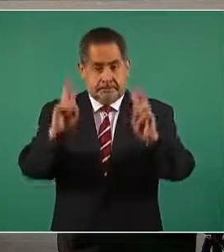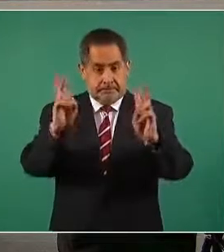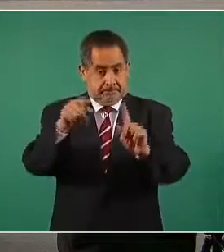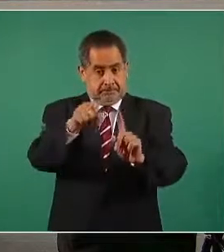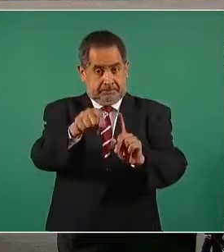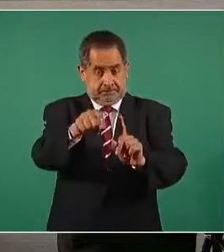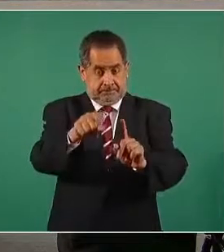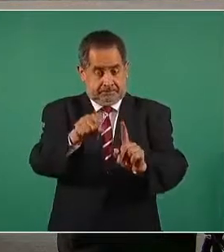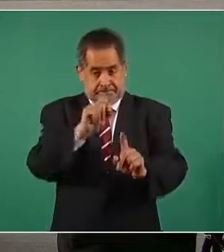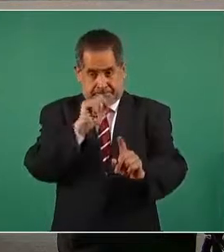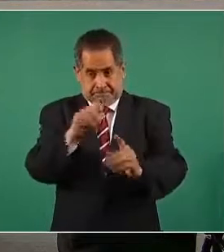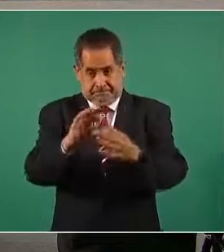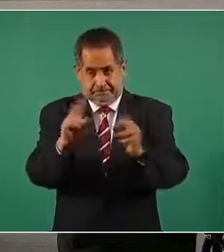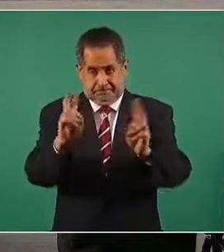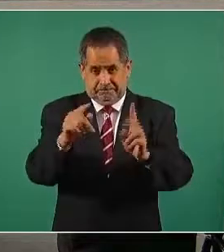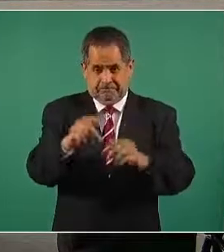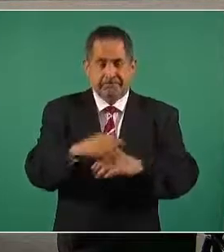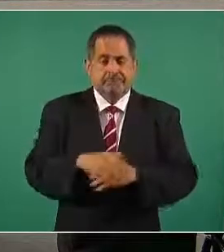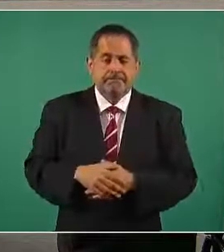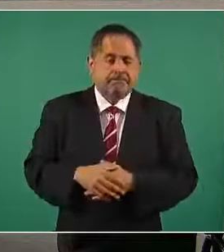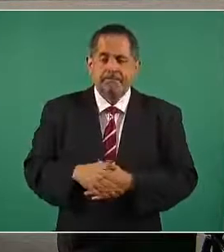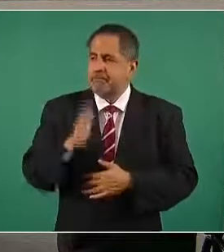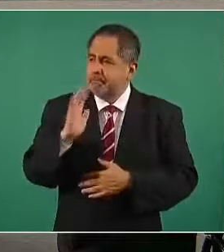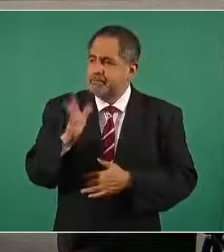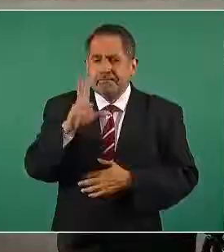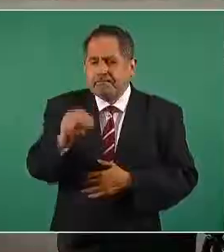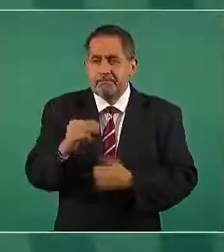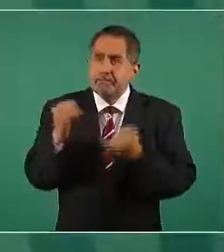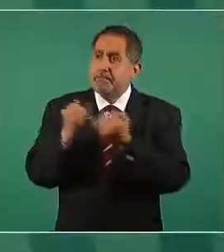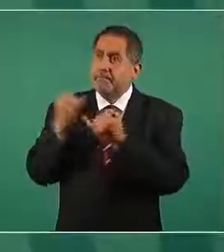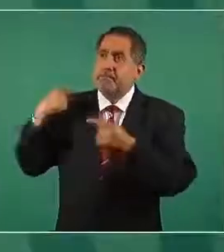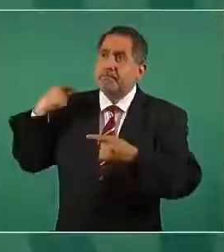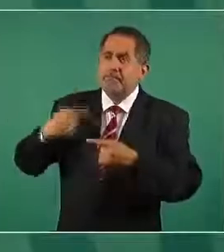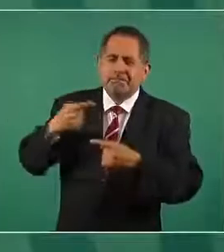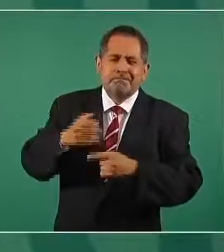estás tratando ya no es lo mismo.